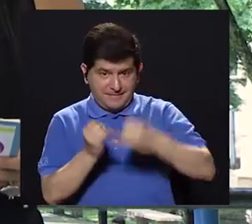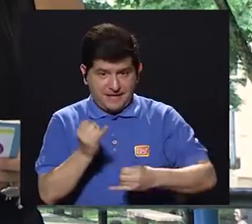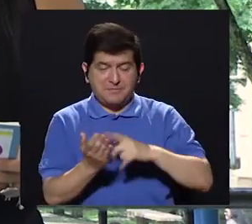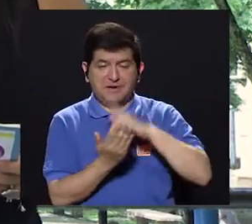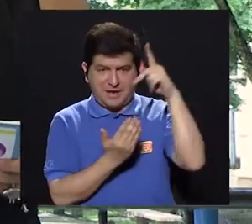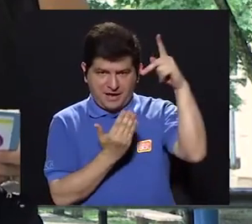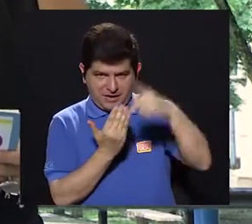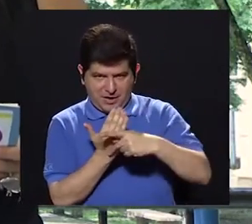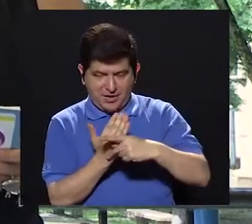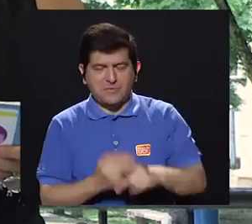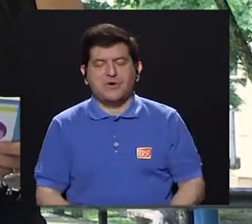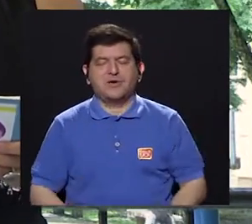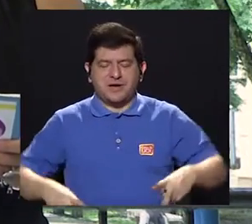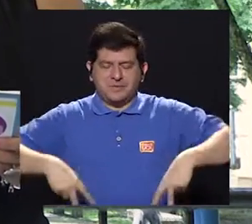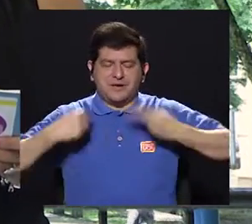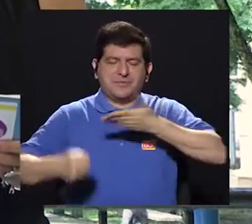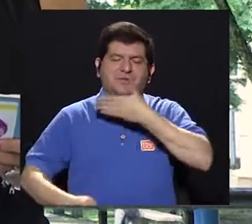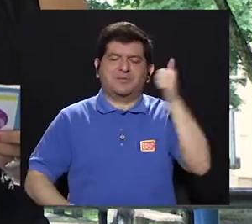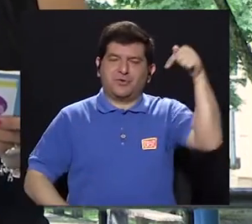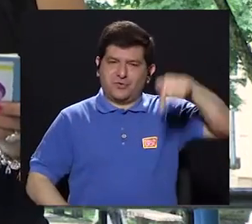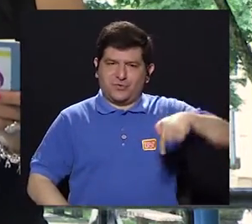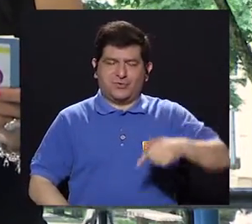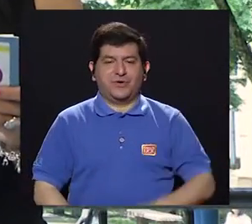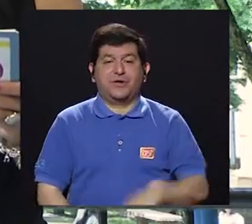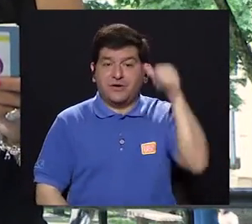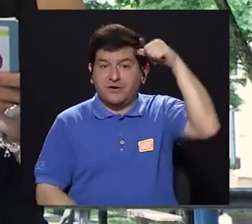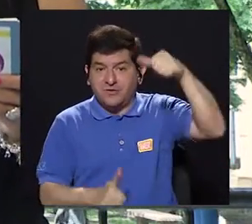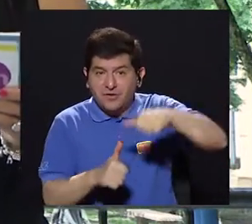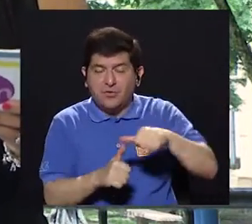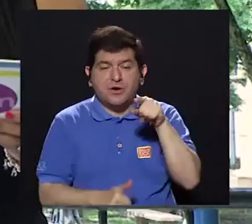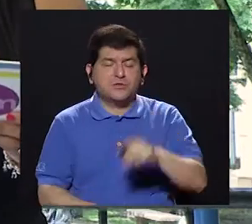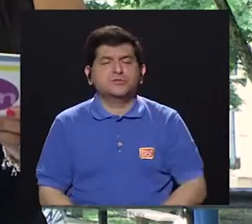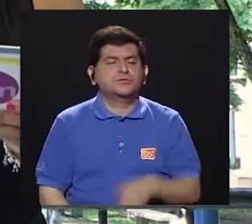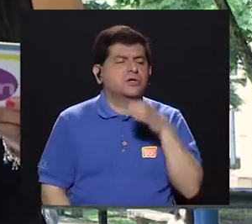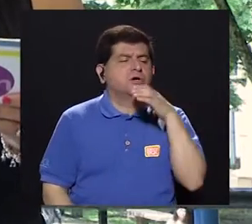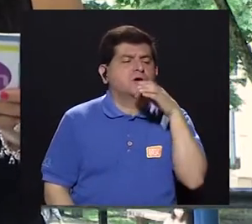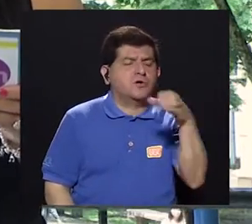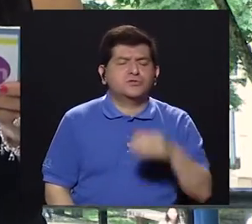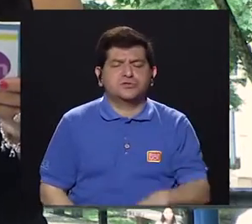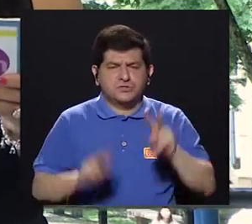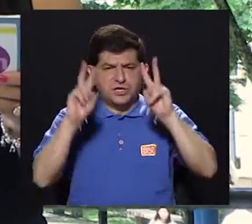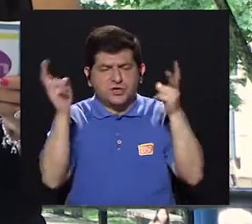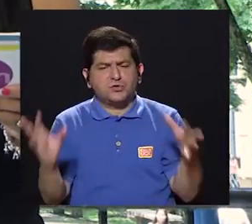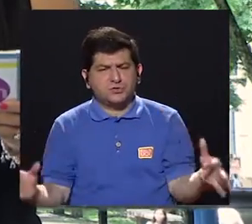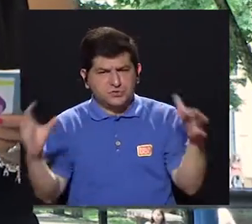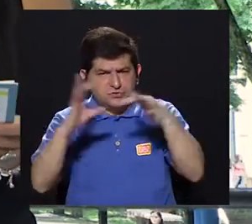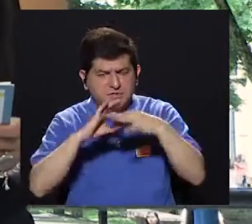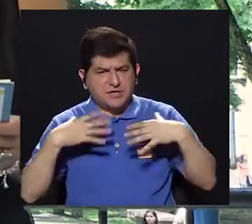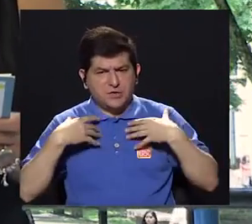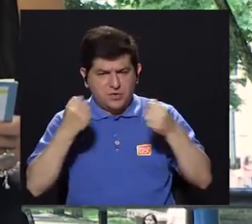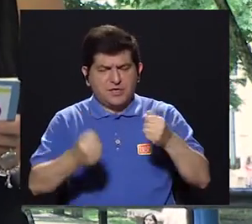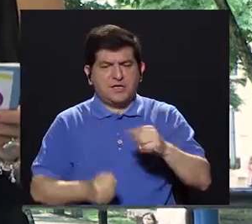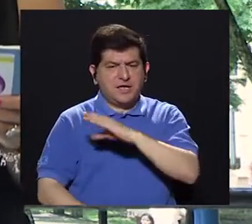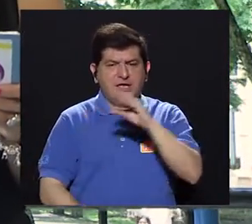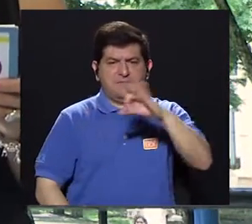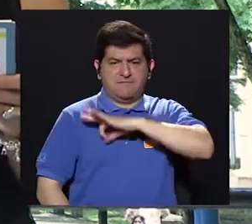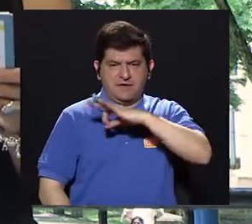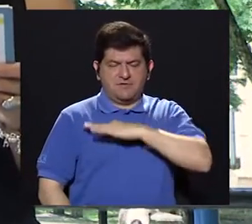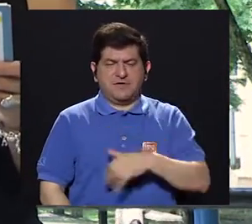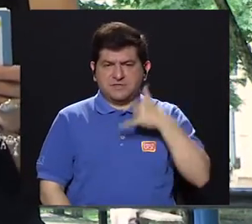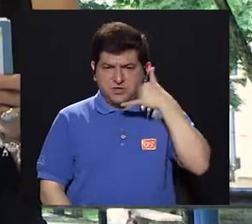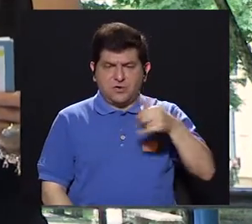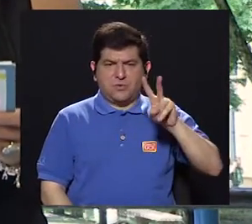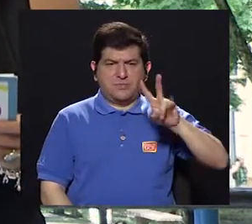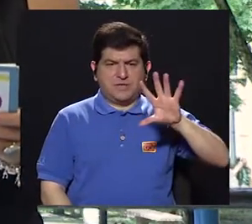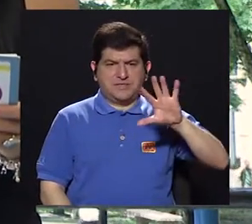esto terminamos otro capítulo más de su programa Vivir Mejor. Recuerde hacernos sus sugerencias de temas relacionados con salud y bienestar